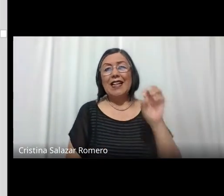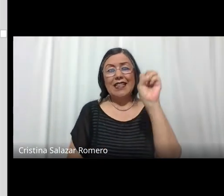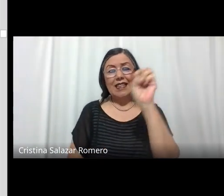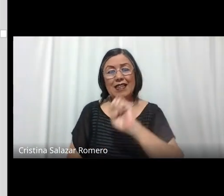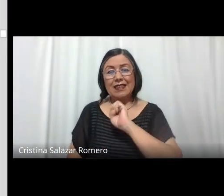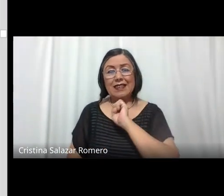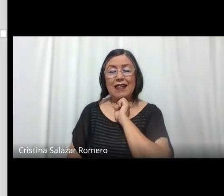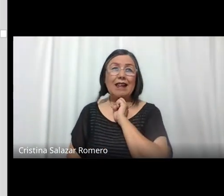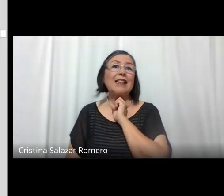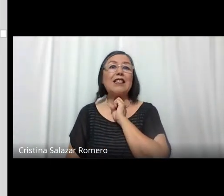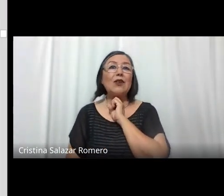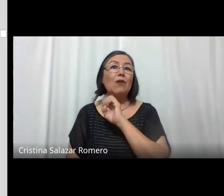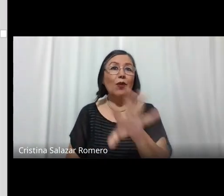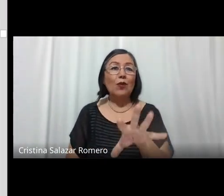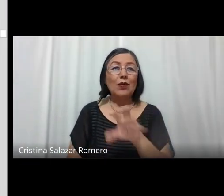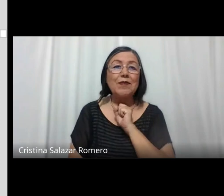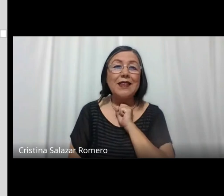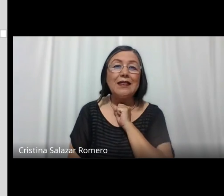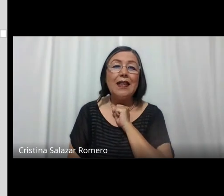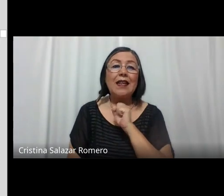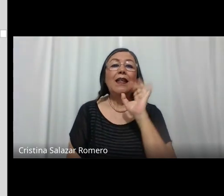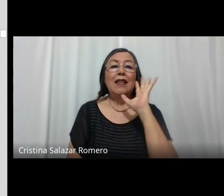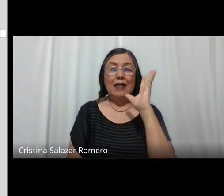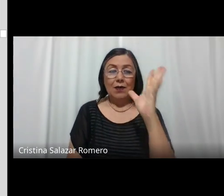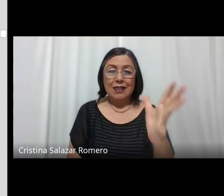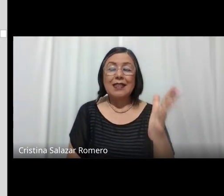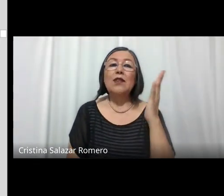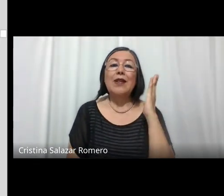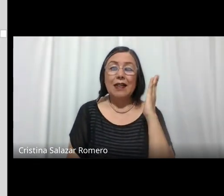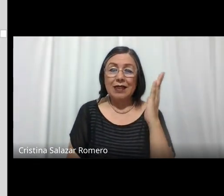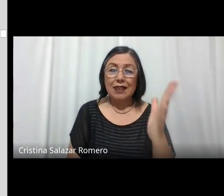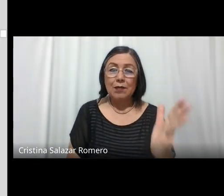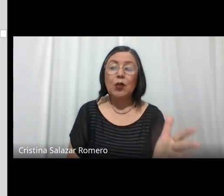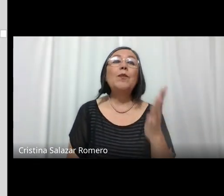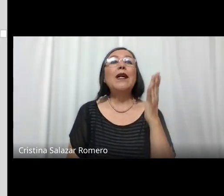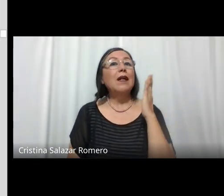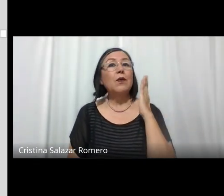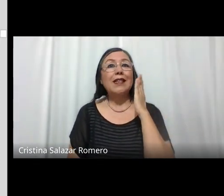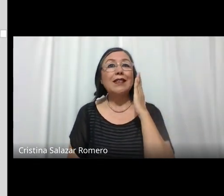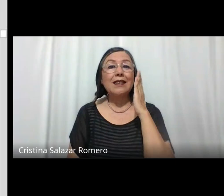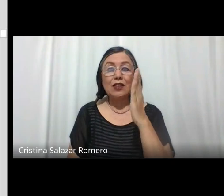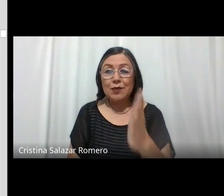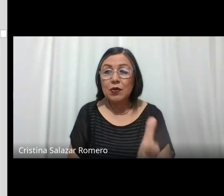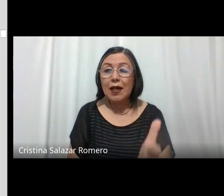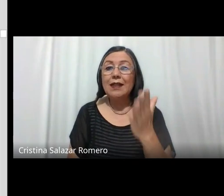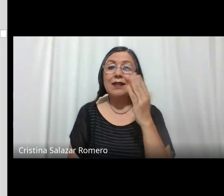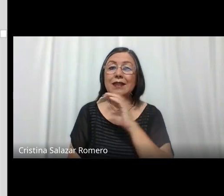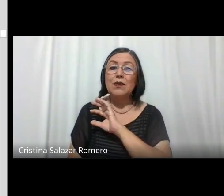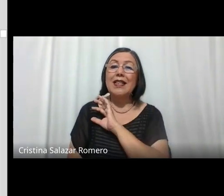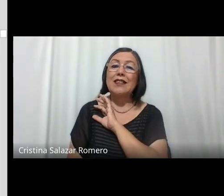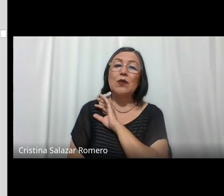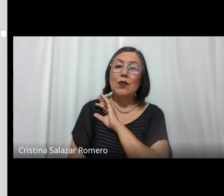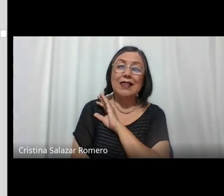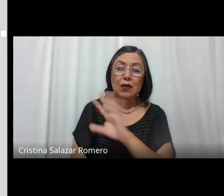entonces aquí, haciendo como un abstract, la lengua de señas tiene una gramática propia, utiliza signos visuales,